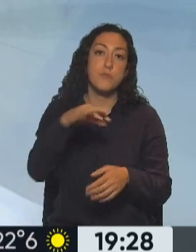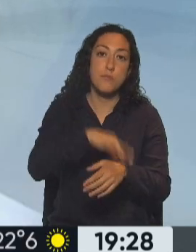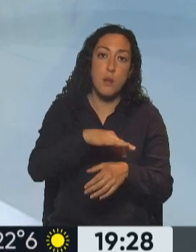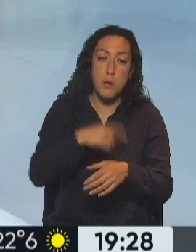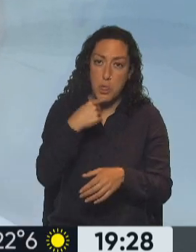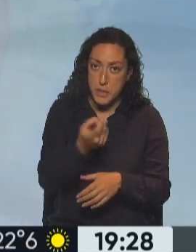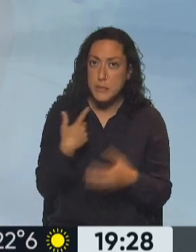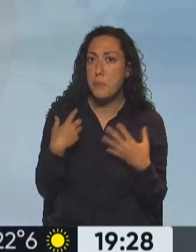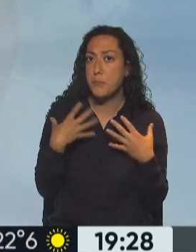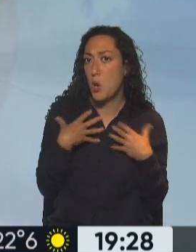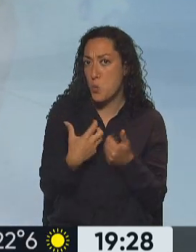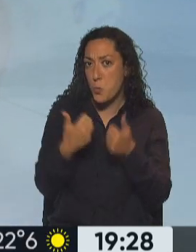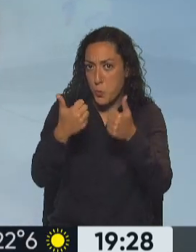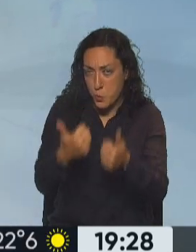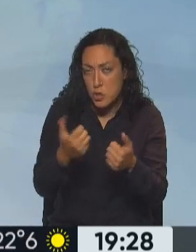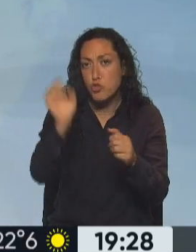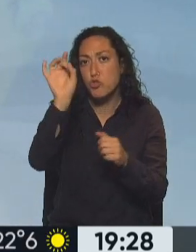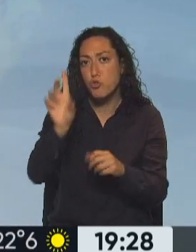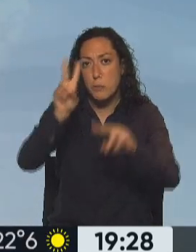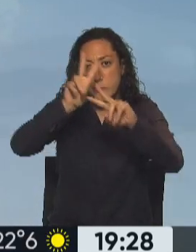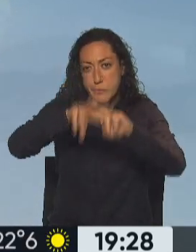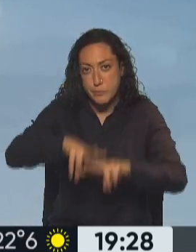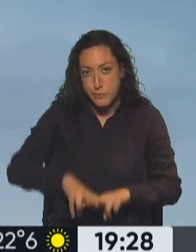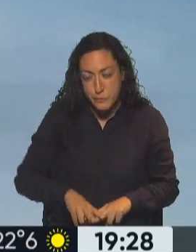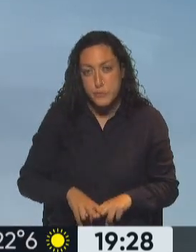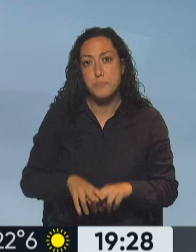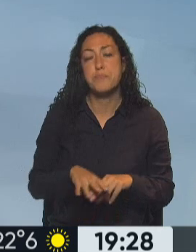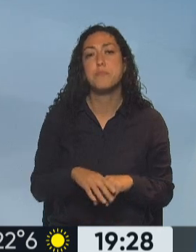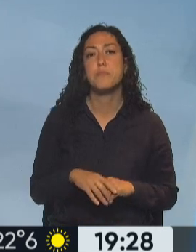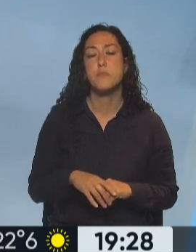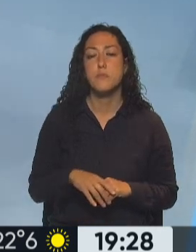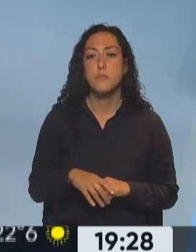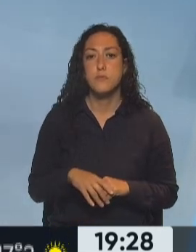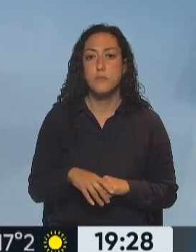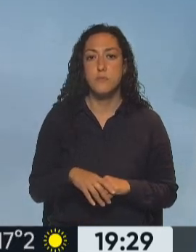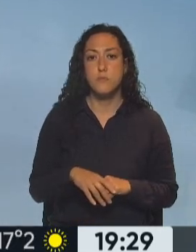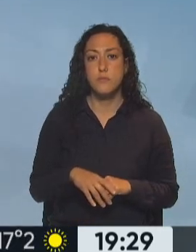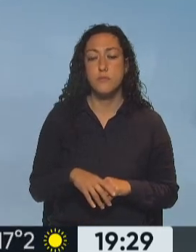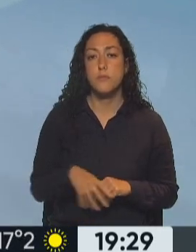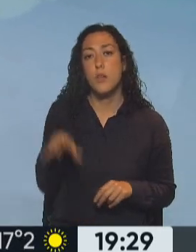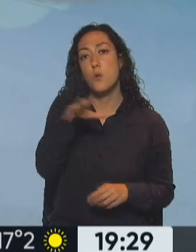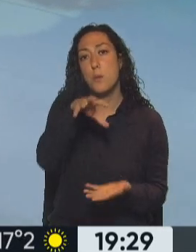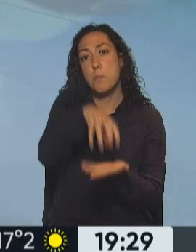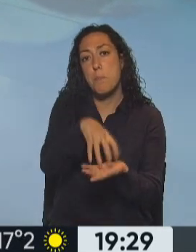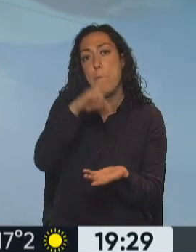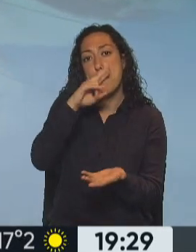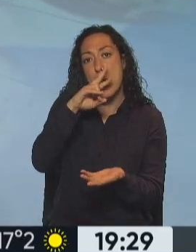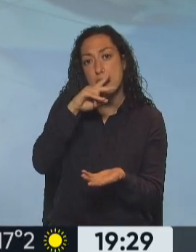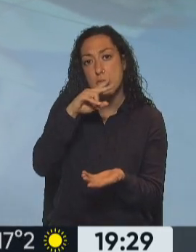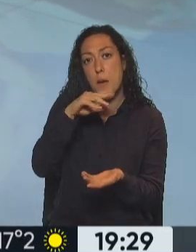que fue solo sometida a algunos estudios. Y desde La Plata, Magali Aren, por